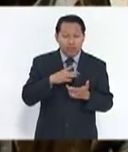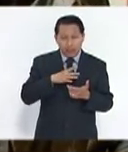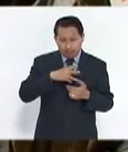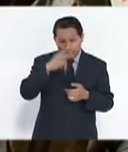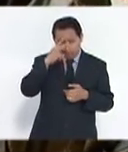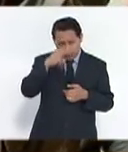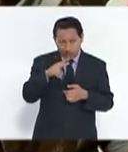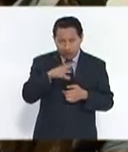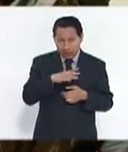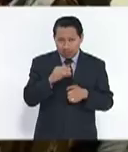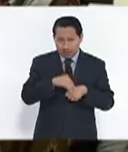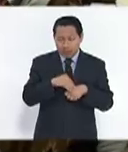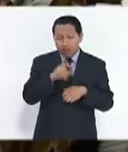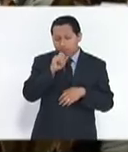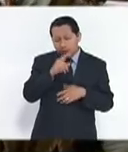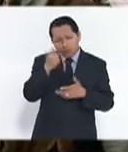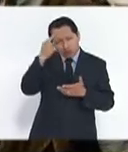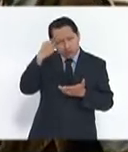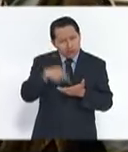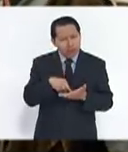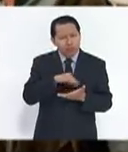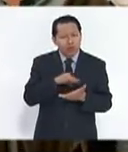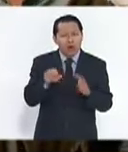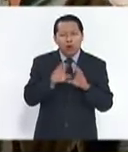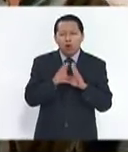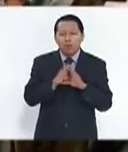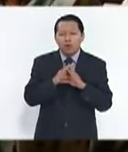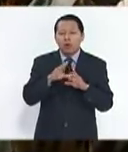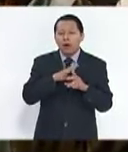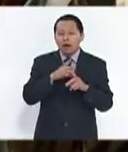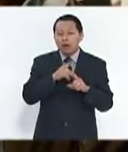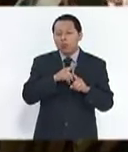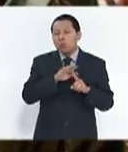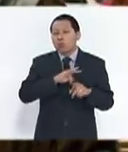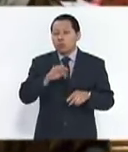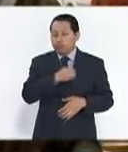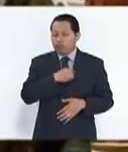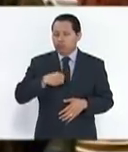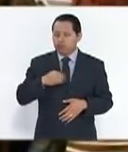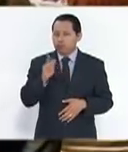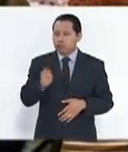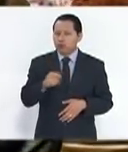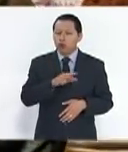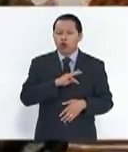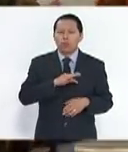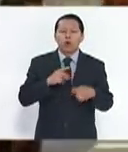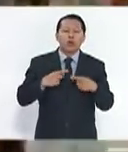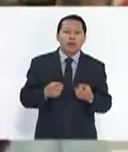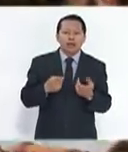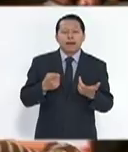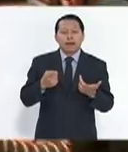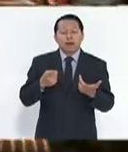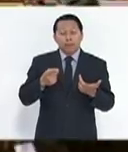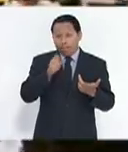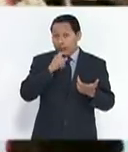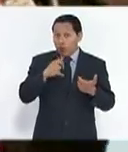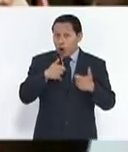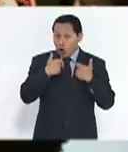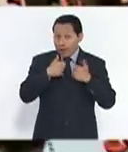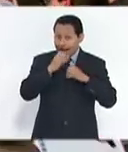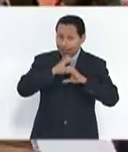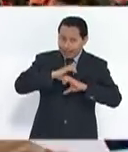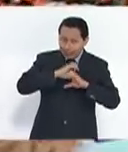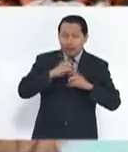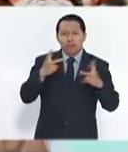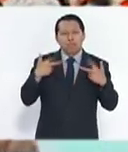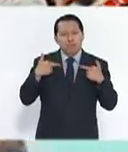¿no? Quiero decir. Entonces, sí creemos que estamos de una manera u otra comprometidos y obligados a ofertar al público, a los jóvenes cantantes, a las maestras y a los